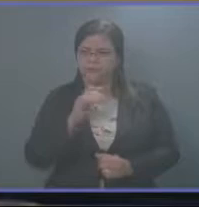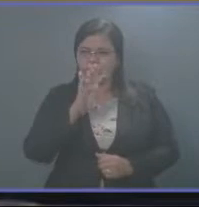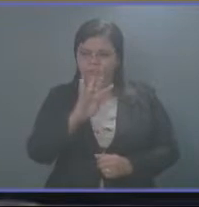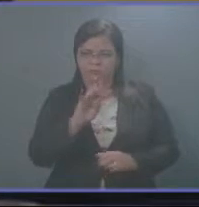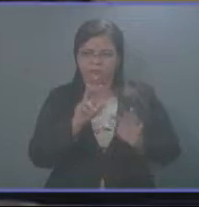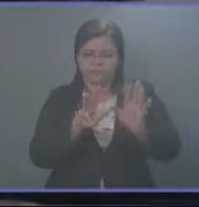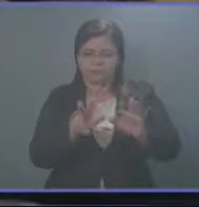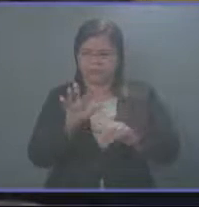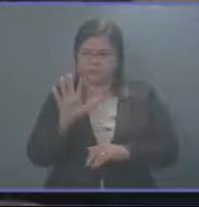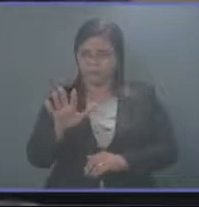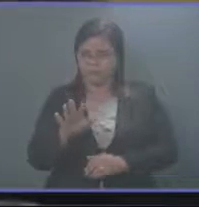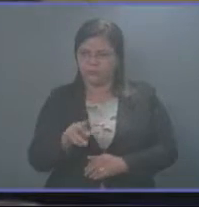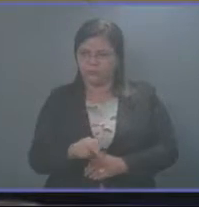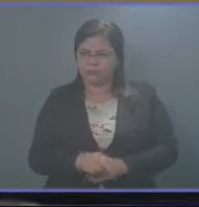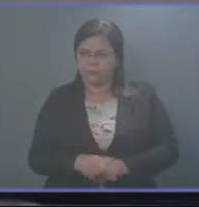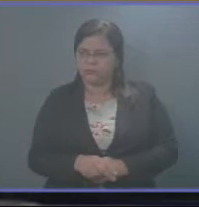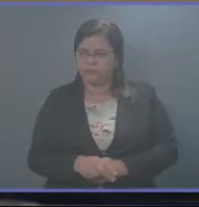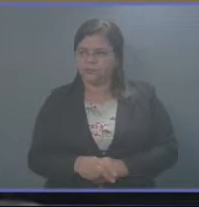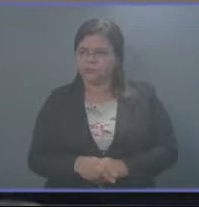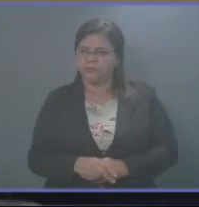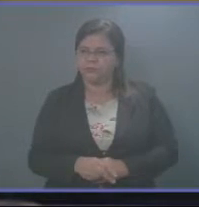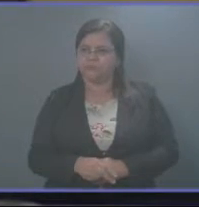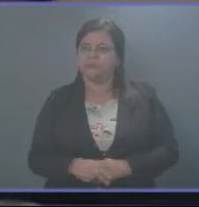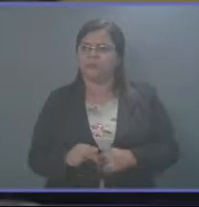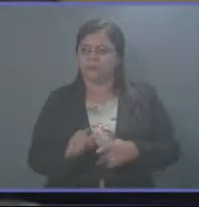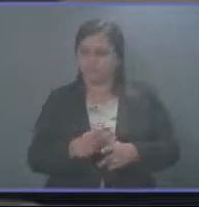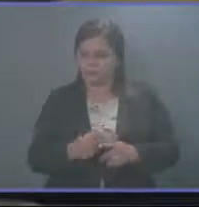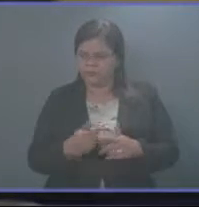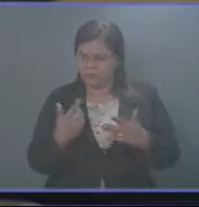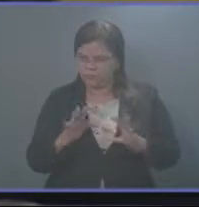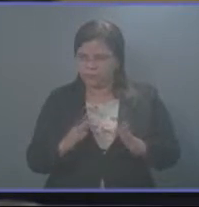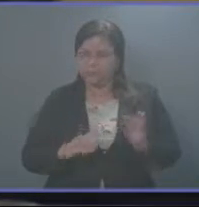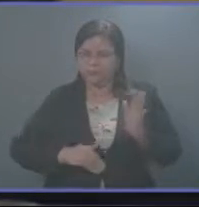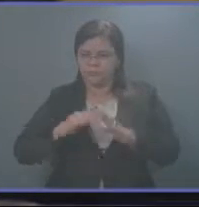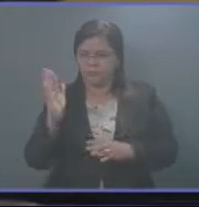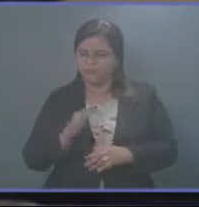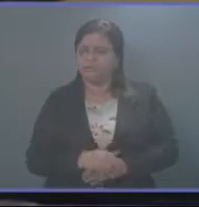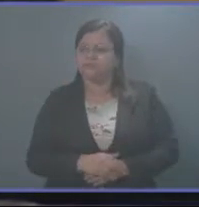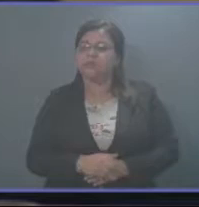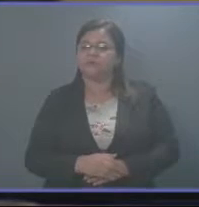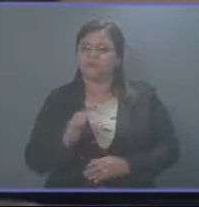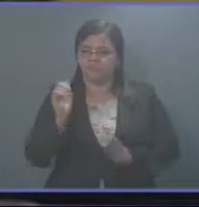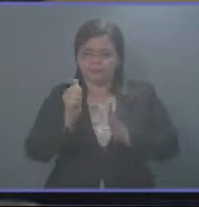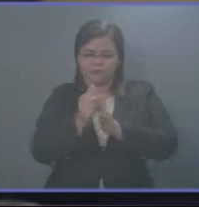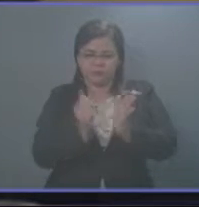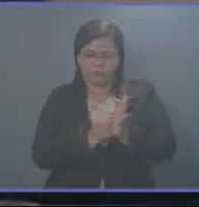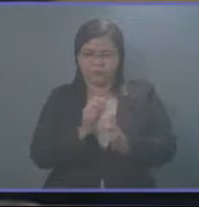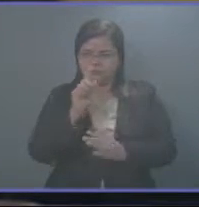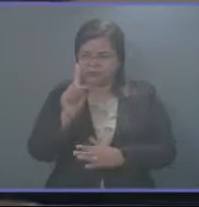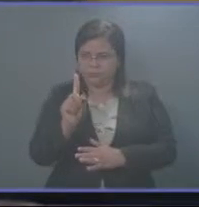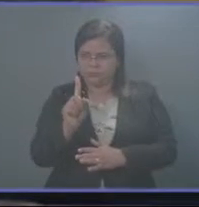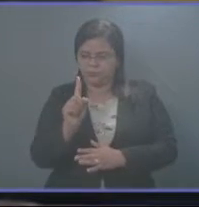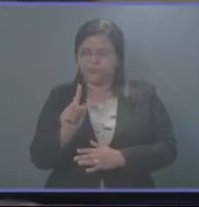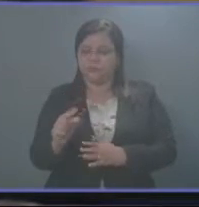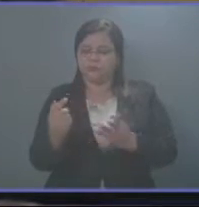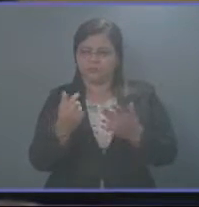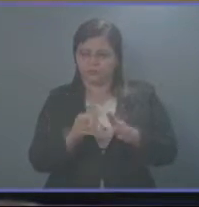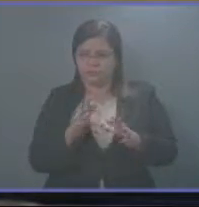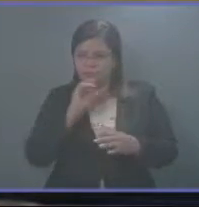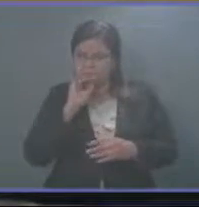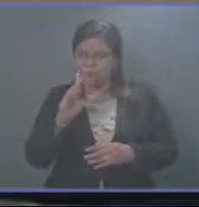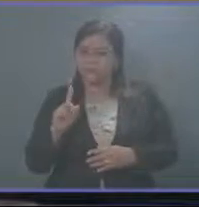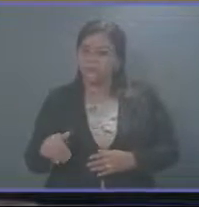entró en vigencia el 23 de febrero del año 2018, cuyo artículo 1 disponía que su vigencia sería un